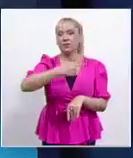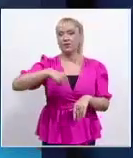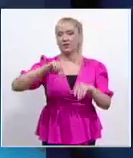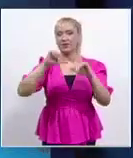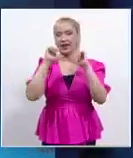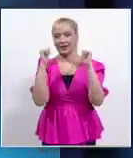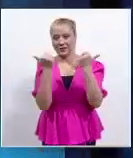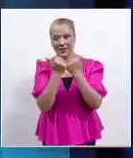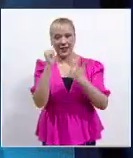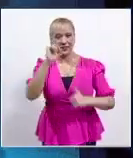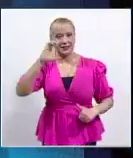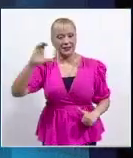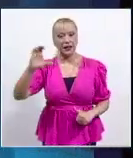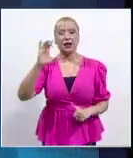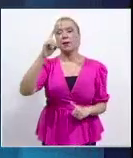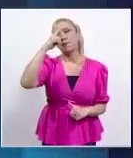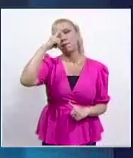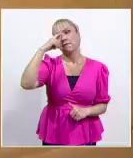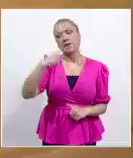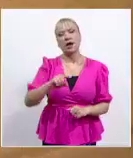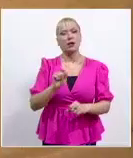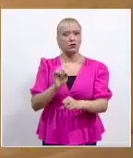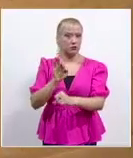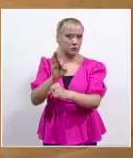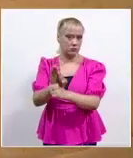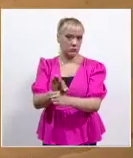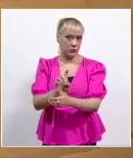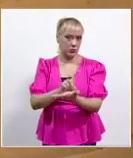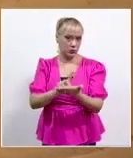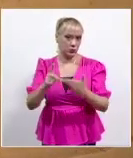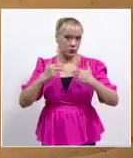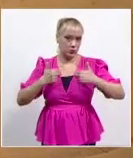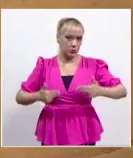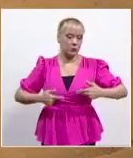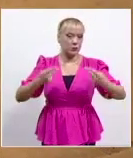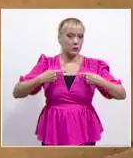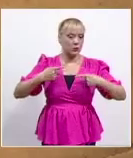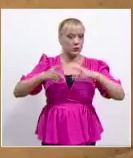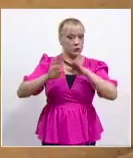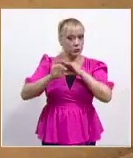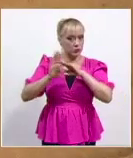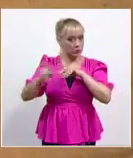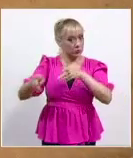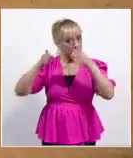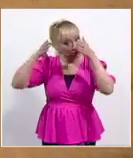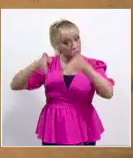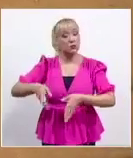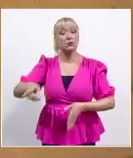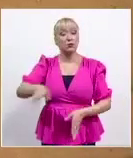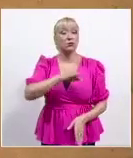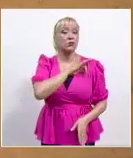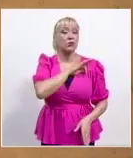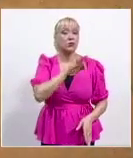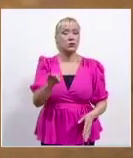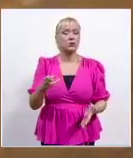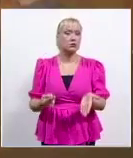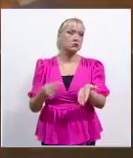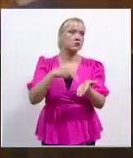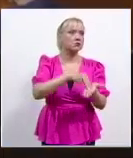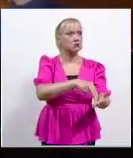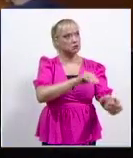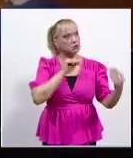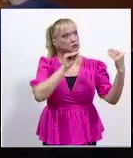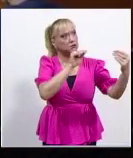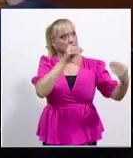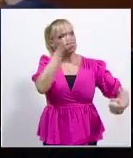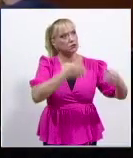la sociedad civil, cuyo fin es proteger los derechos humanos de las personas migrantes, cuentan con interés legítimo para reclamar a través del